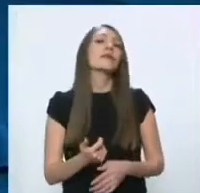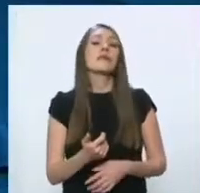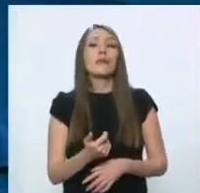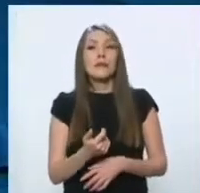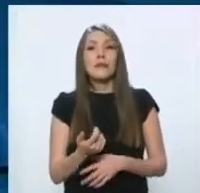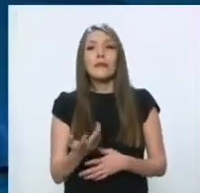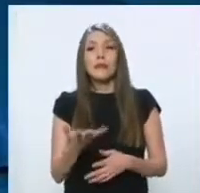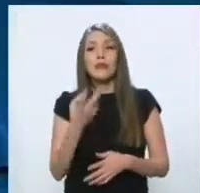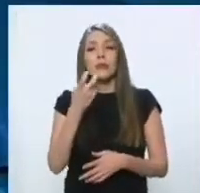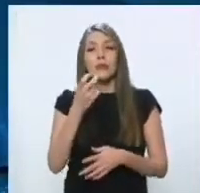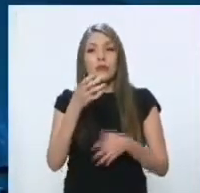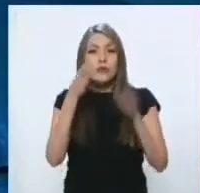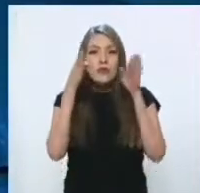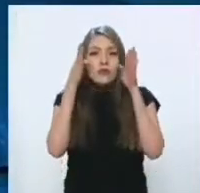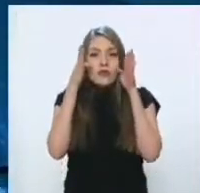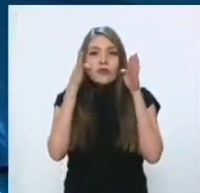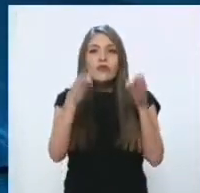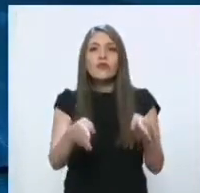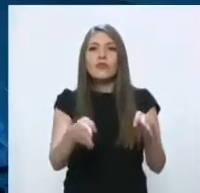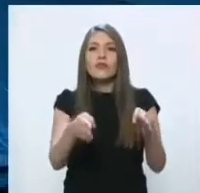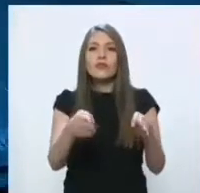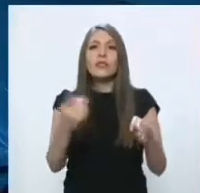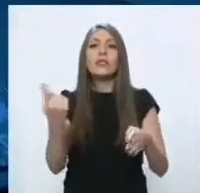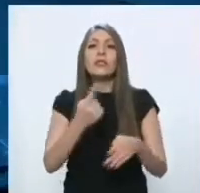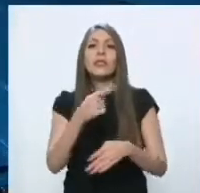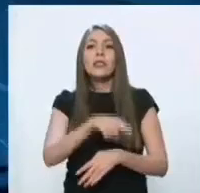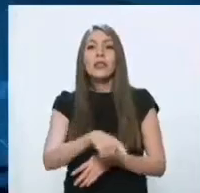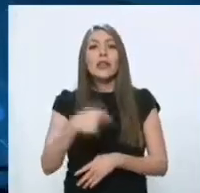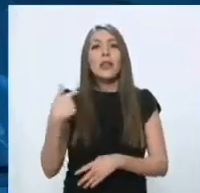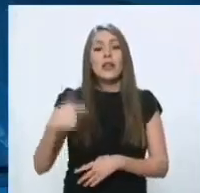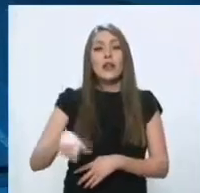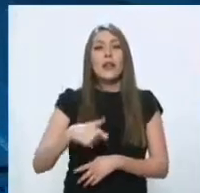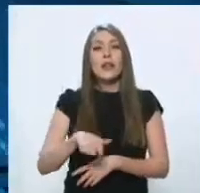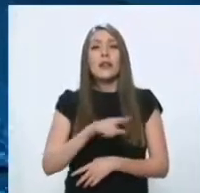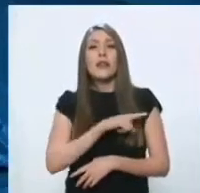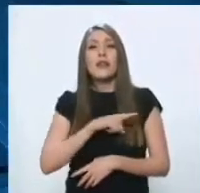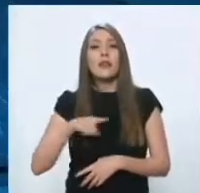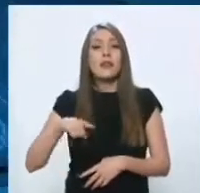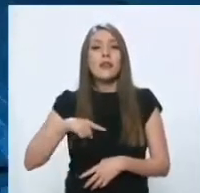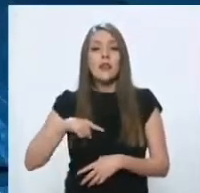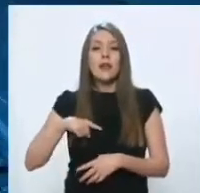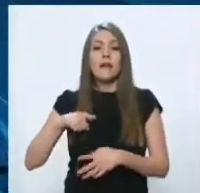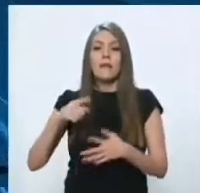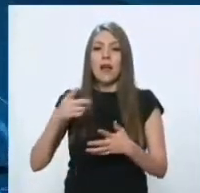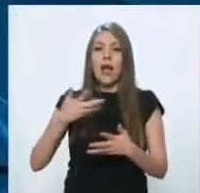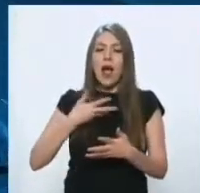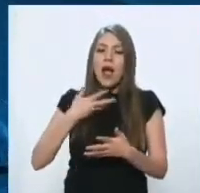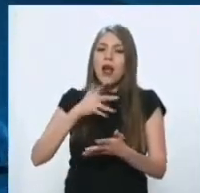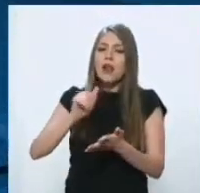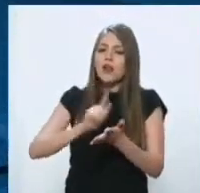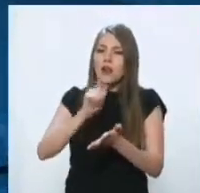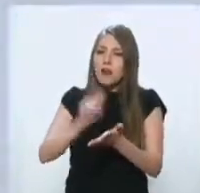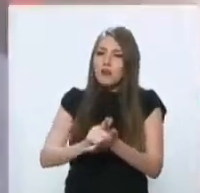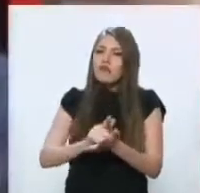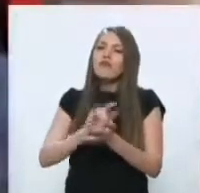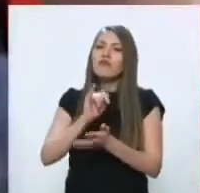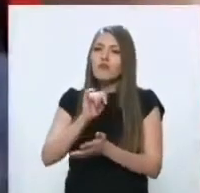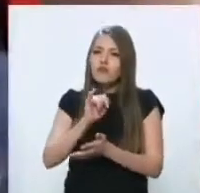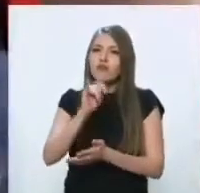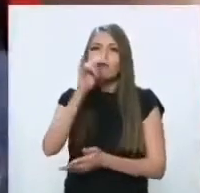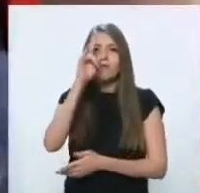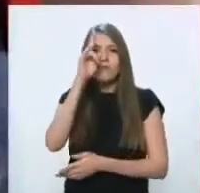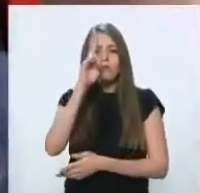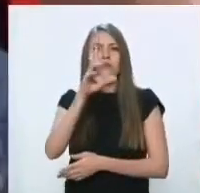énfasis, digamos, en que la riqueza debe ser legítima, es decir, debe ser legal, no